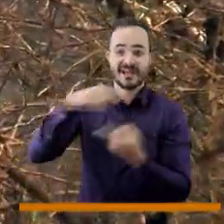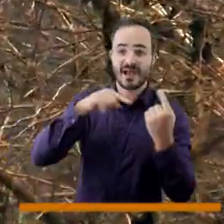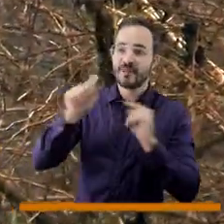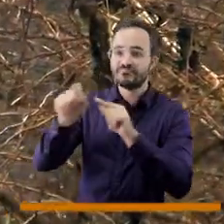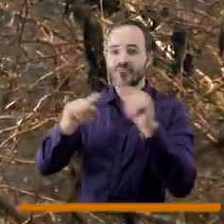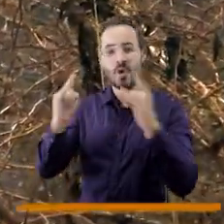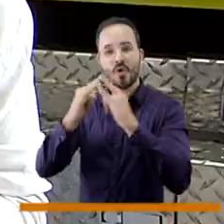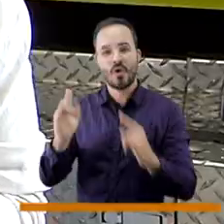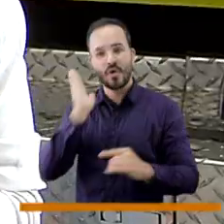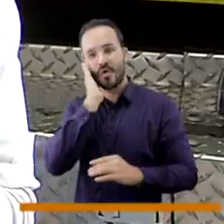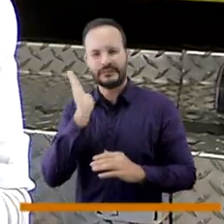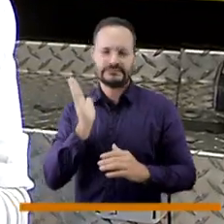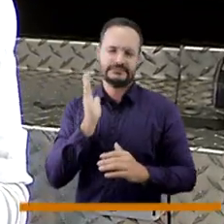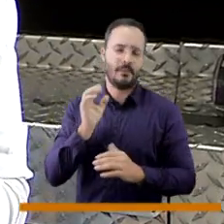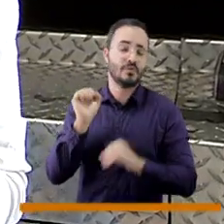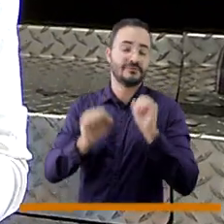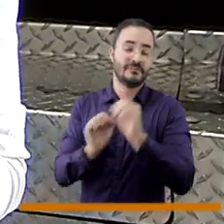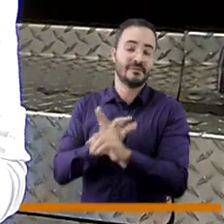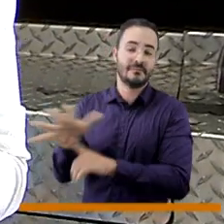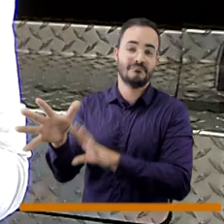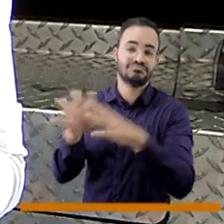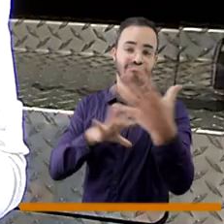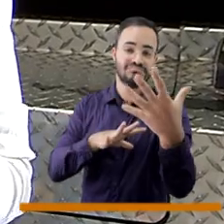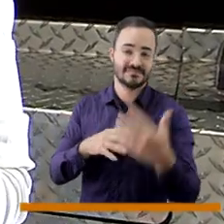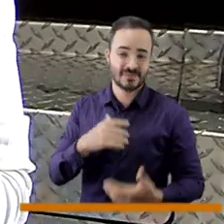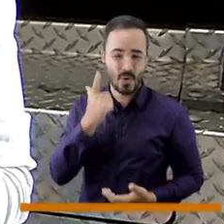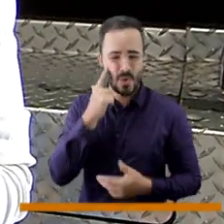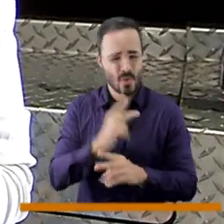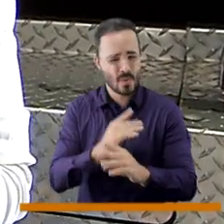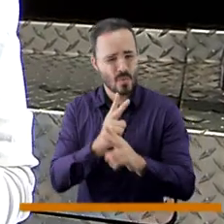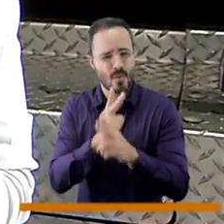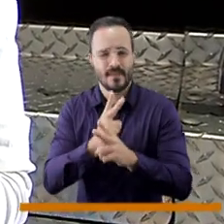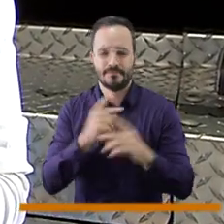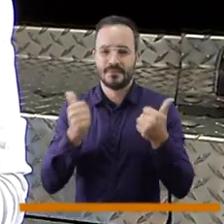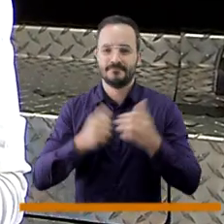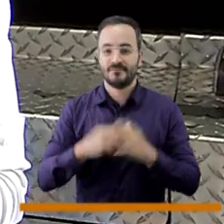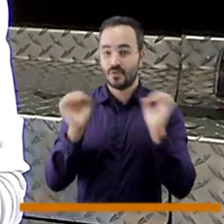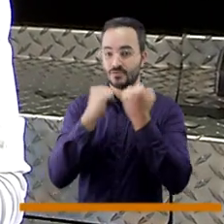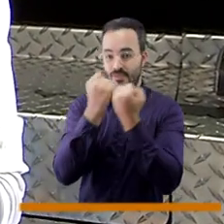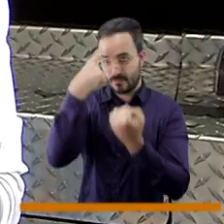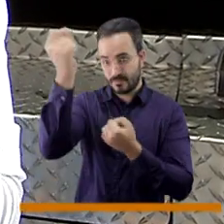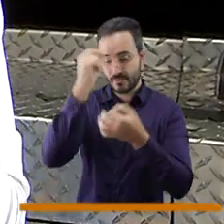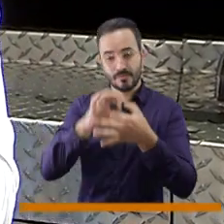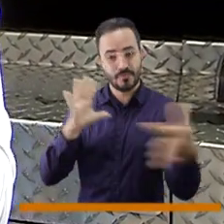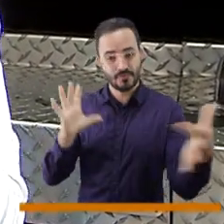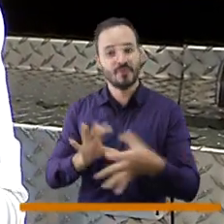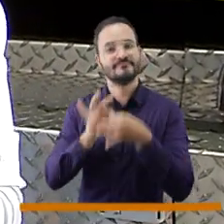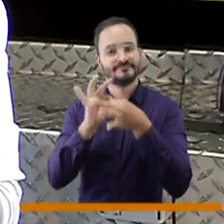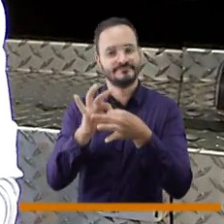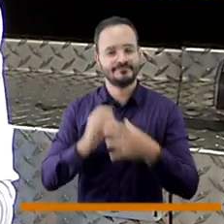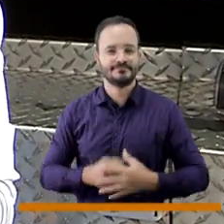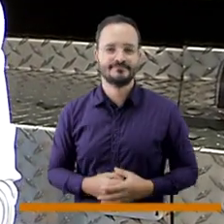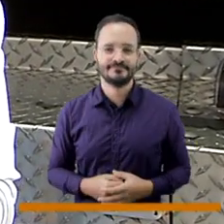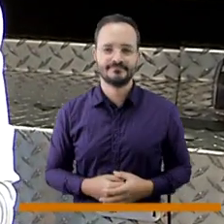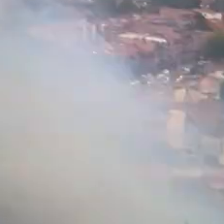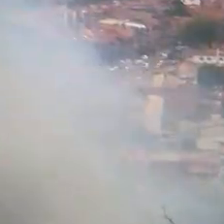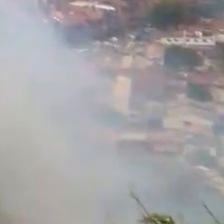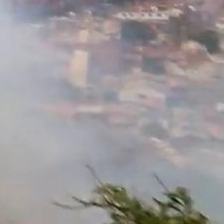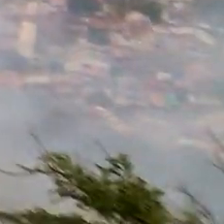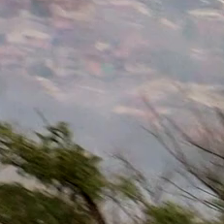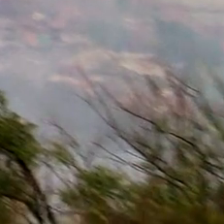agrícolas o camping podemos causar un desastre ambiental. Precaución por estos días, porque el consejo somos tú y yo.